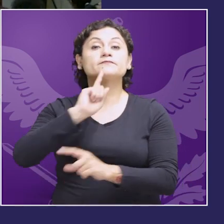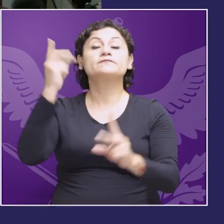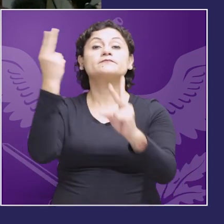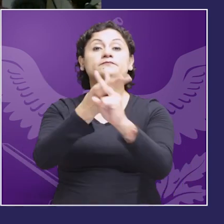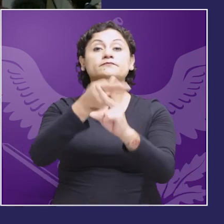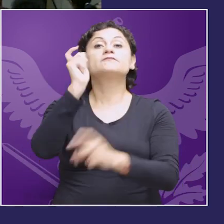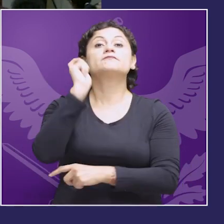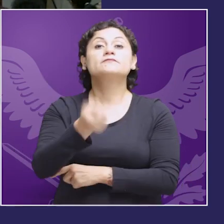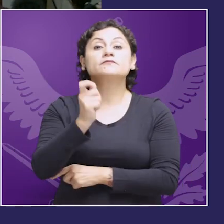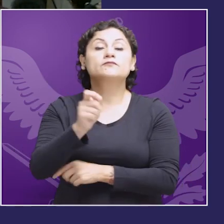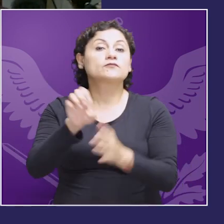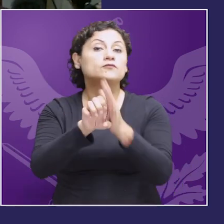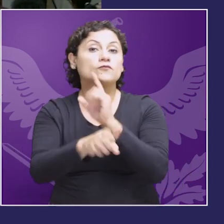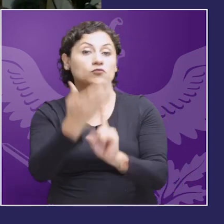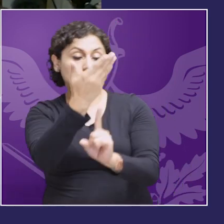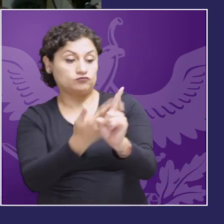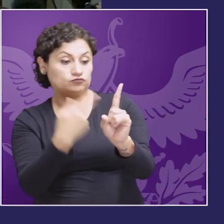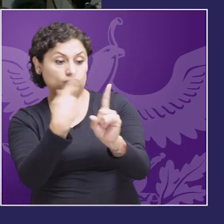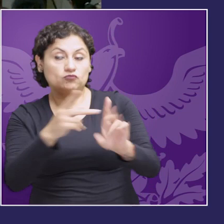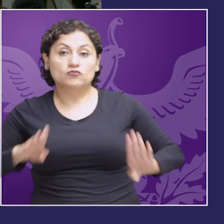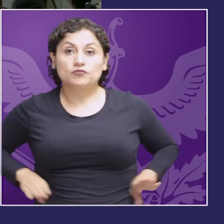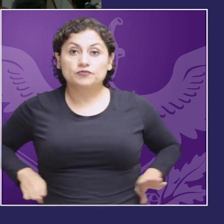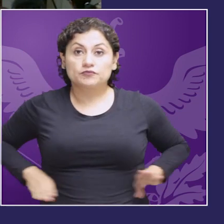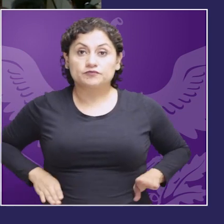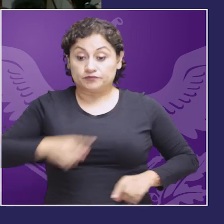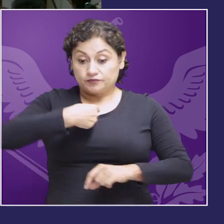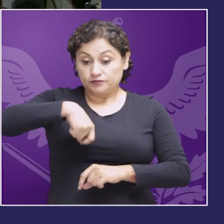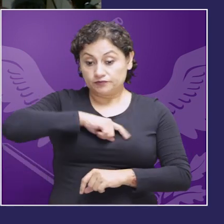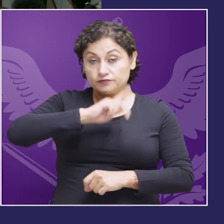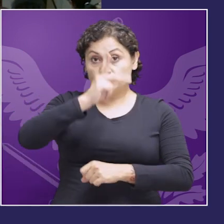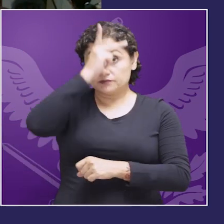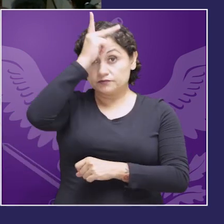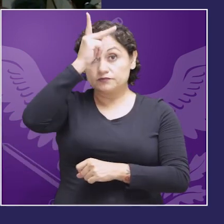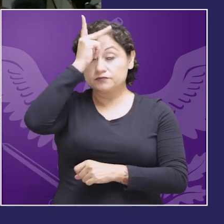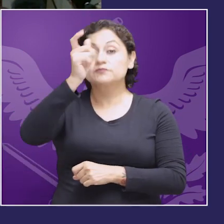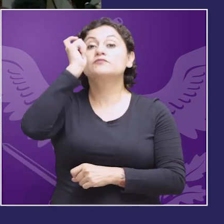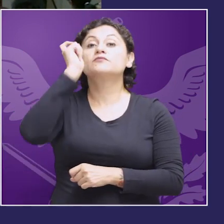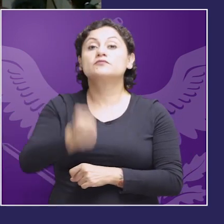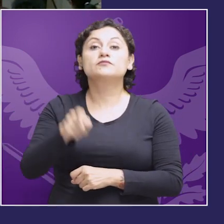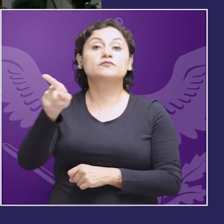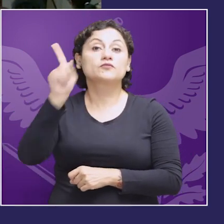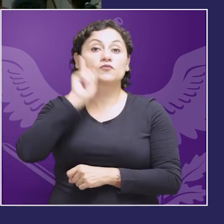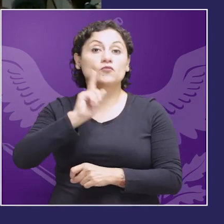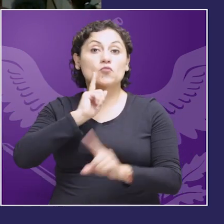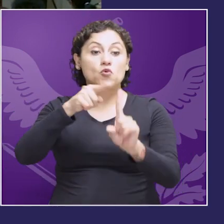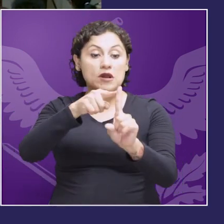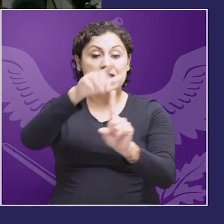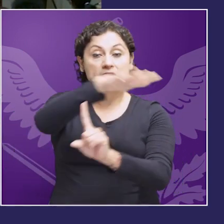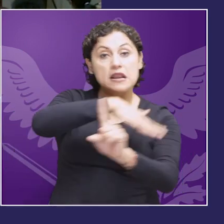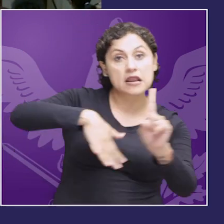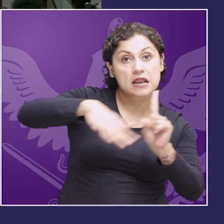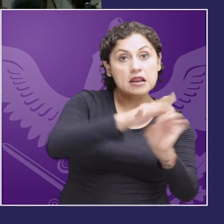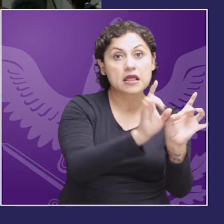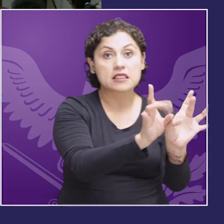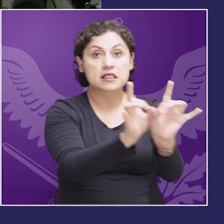una comparación además entre los diferentes países. En ese contexto, comprender que el feminicidio se da cuando se mata a una